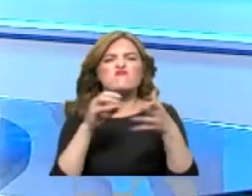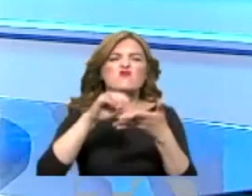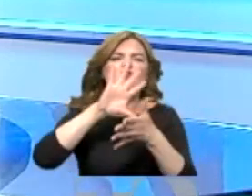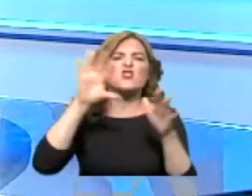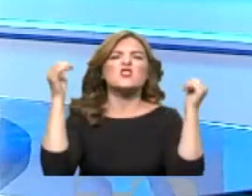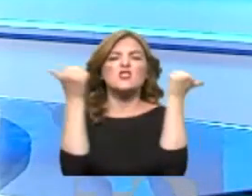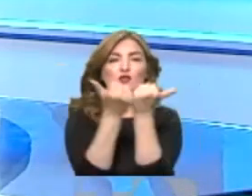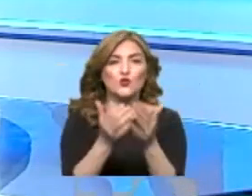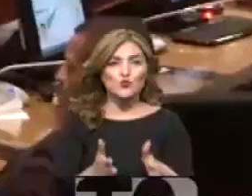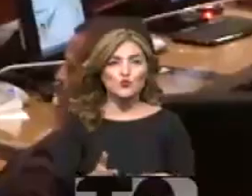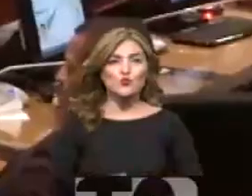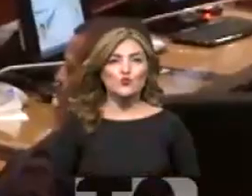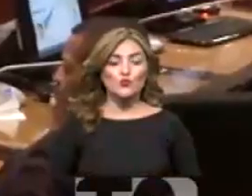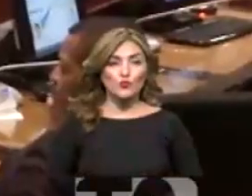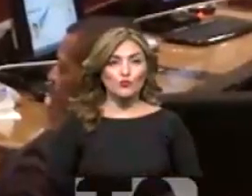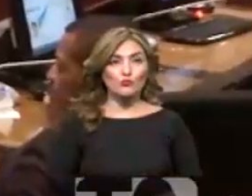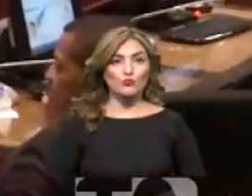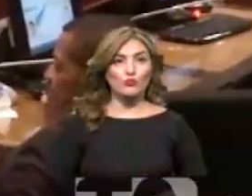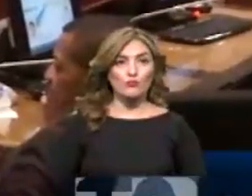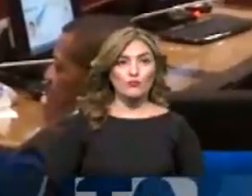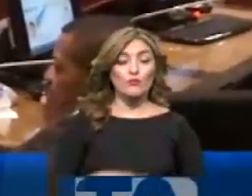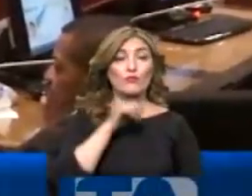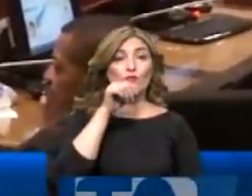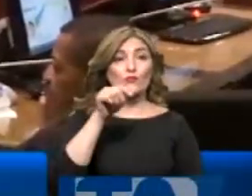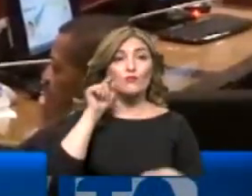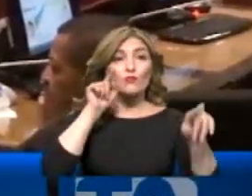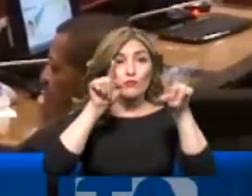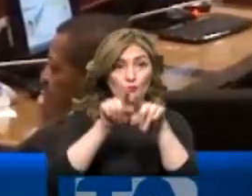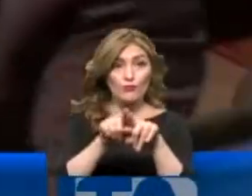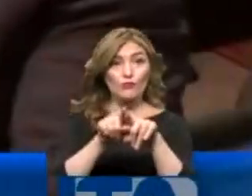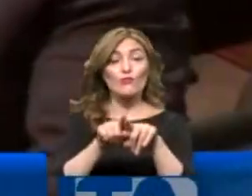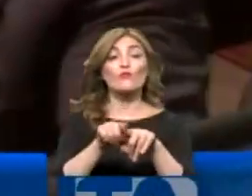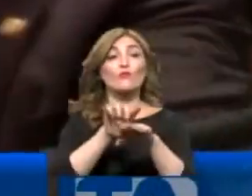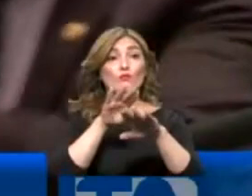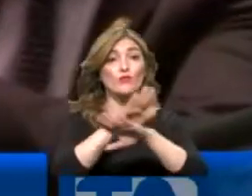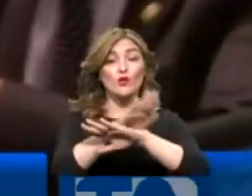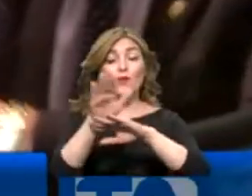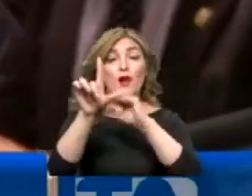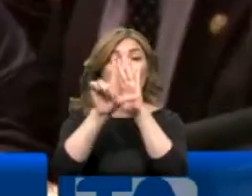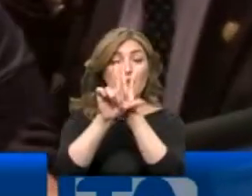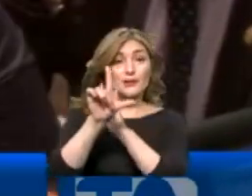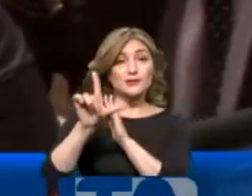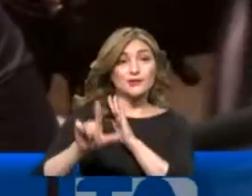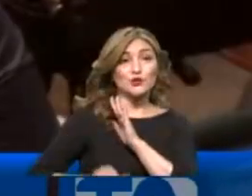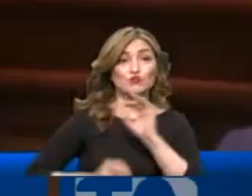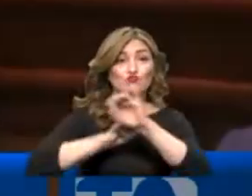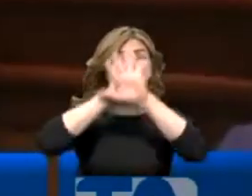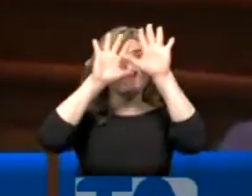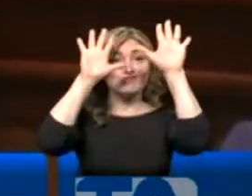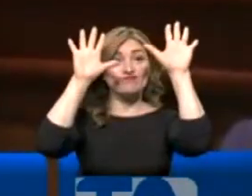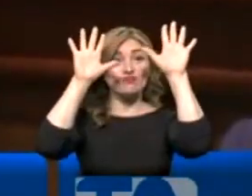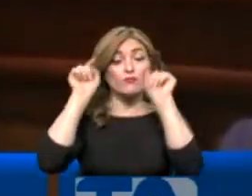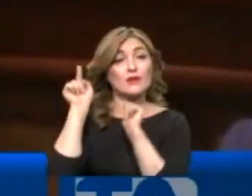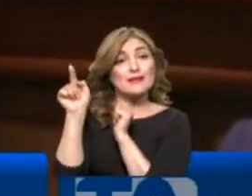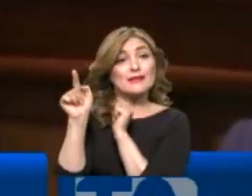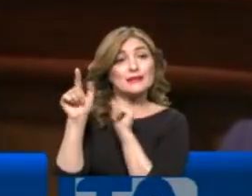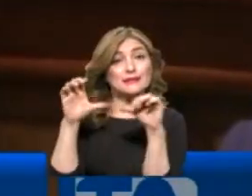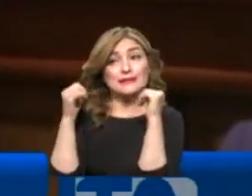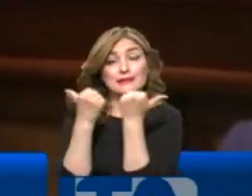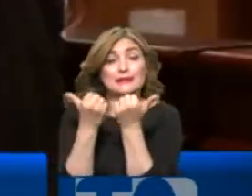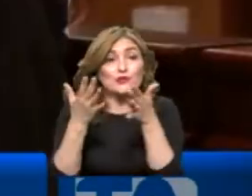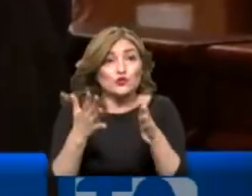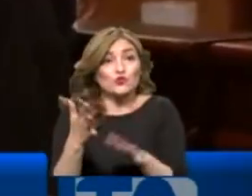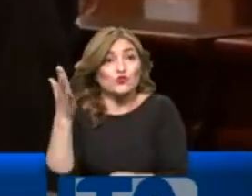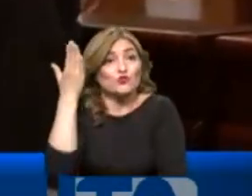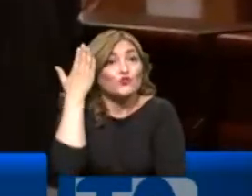Código de la Salud. La falta de acuerdos en el legislativo frente al Código de Salud es evidente, no obstante, los asambleístas tienen